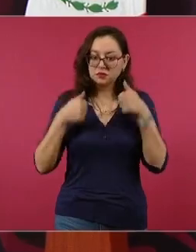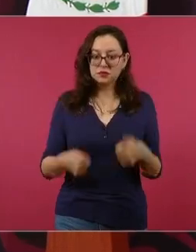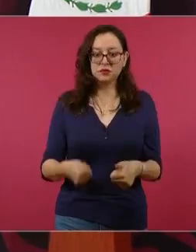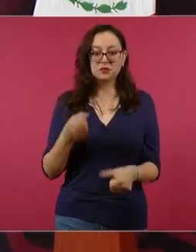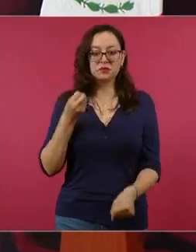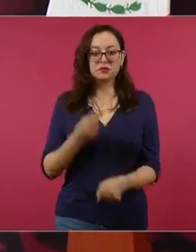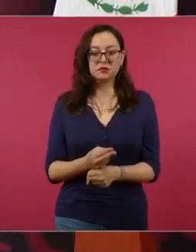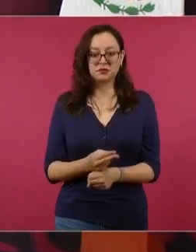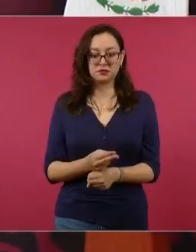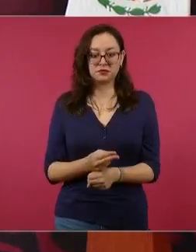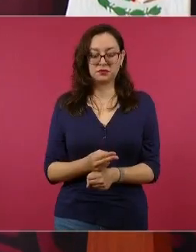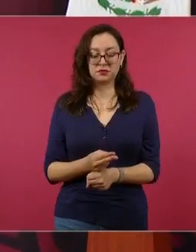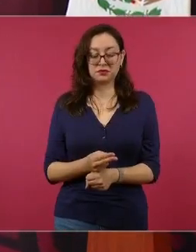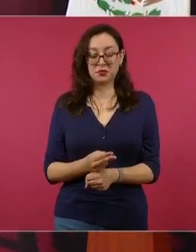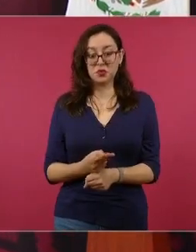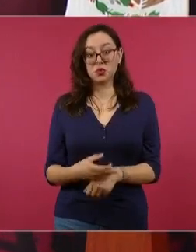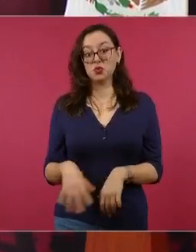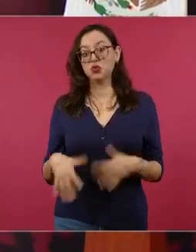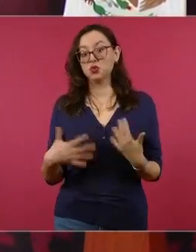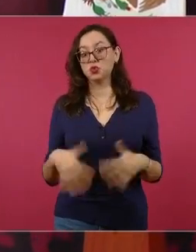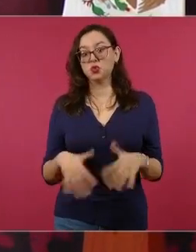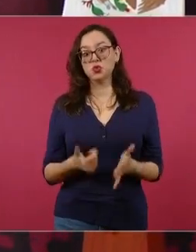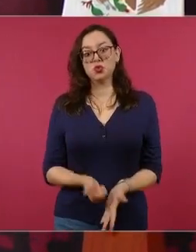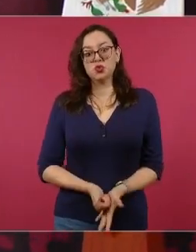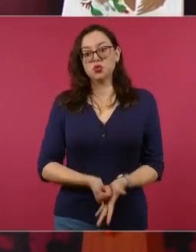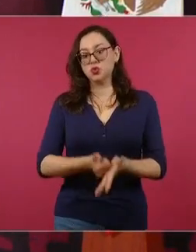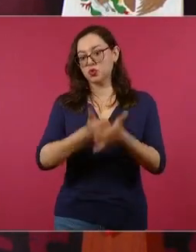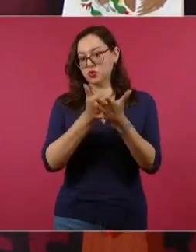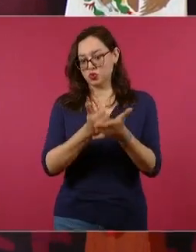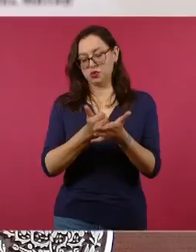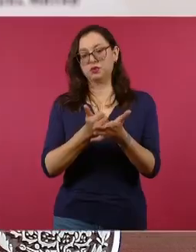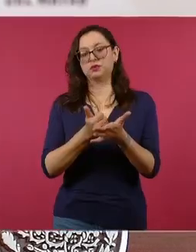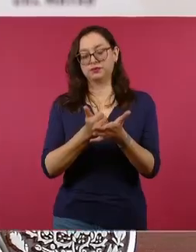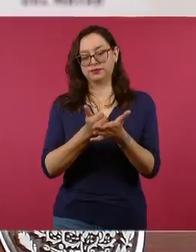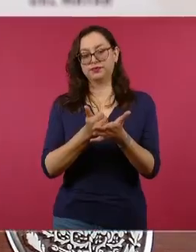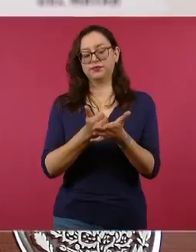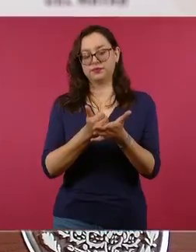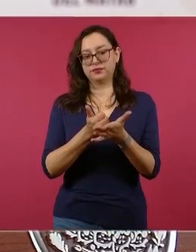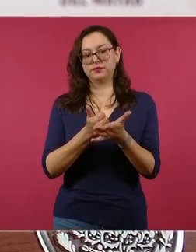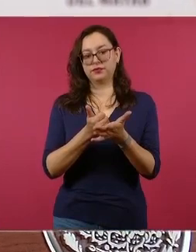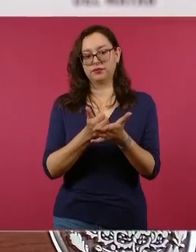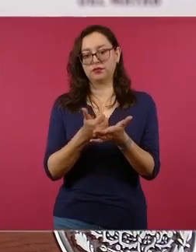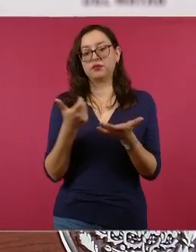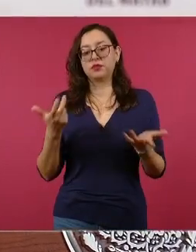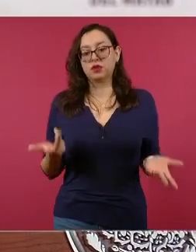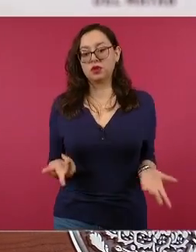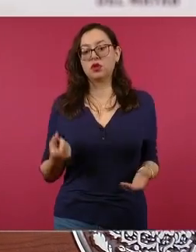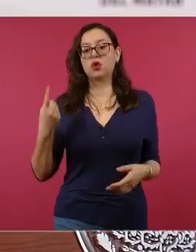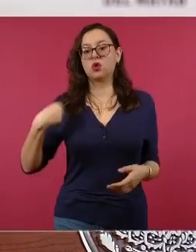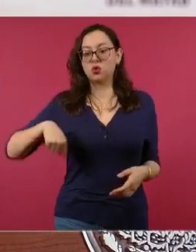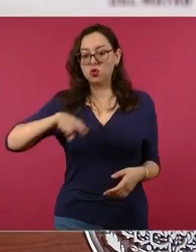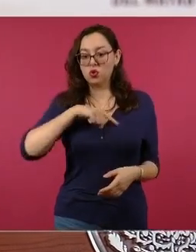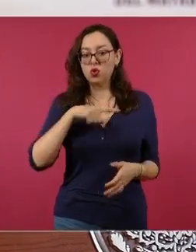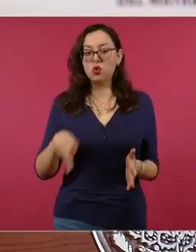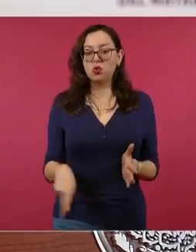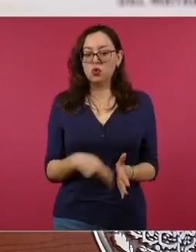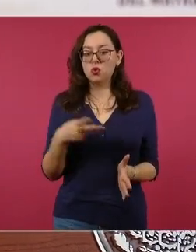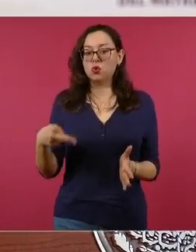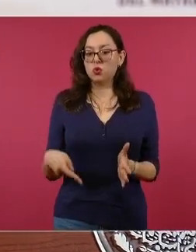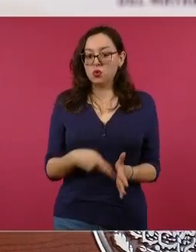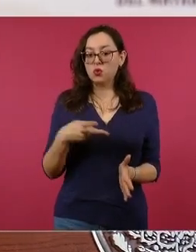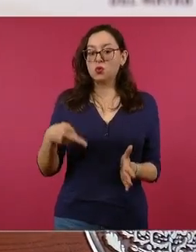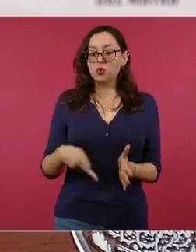Esto va a ayudar mucho, porque puede, lo hemos dicho aquí,